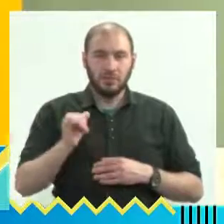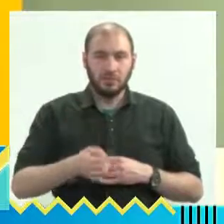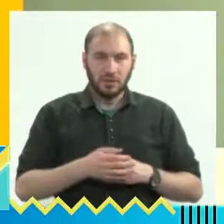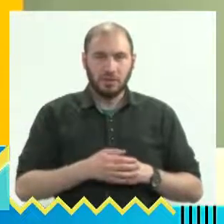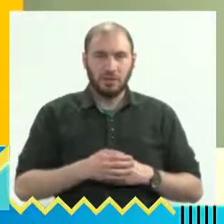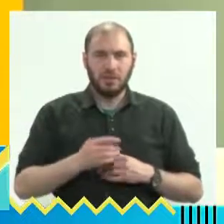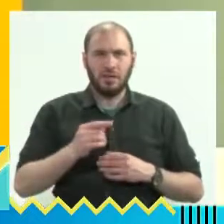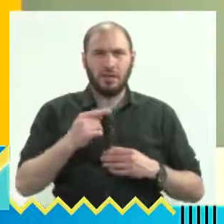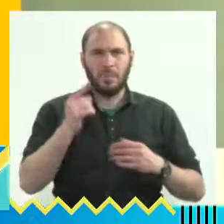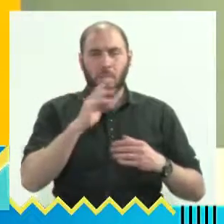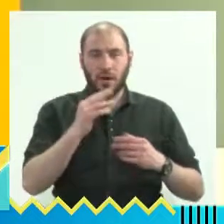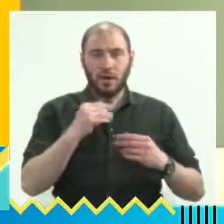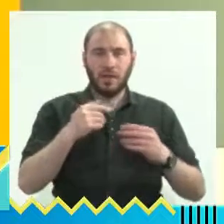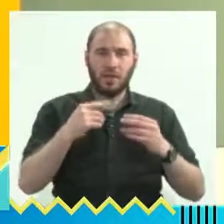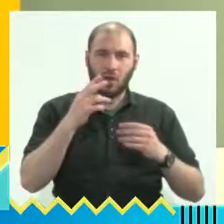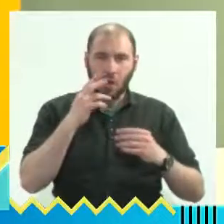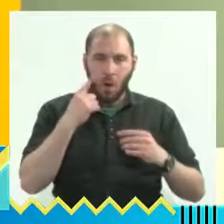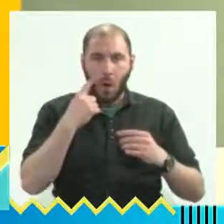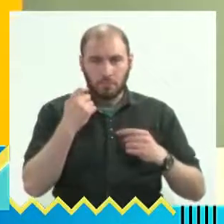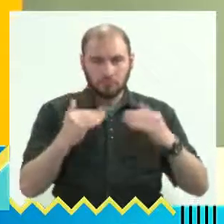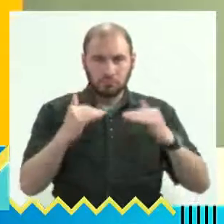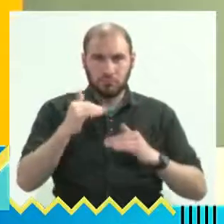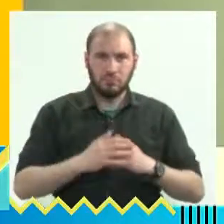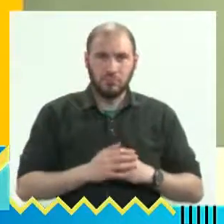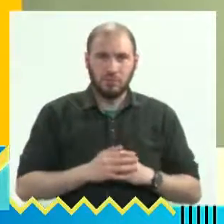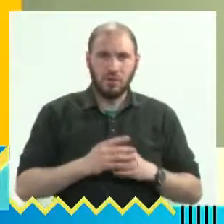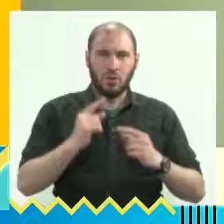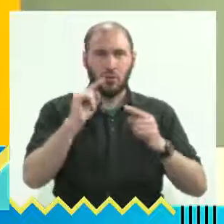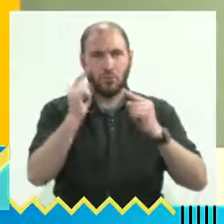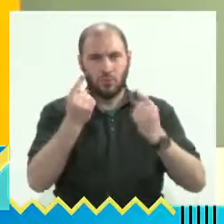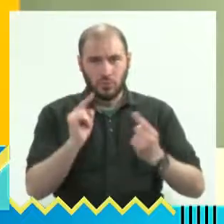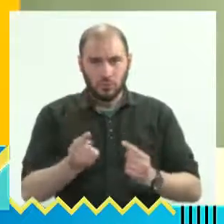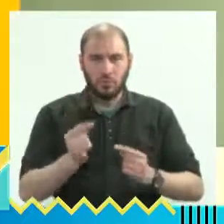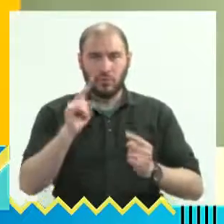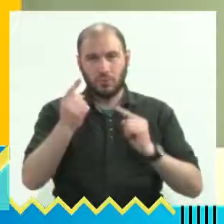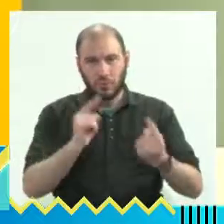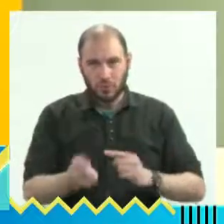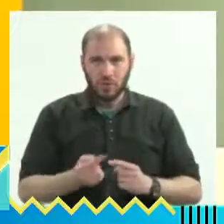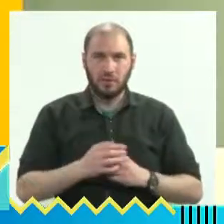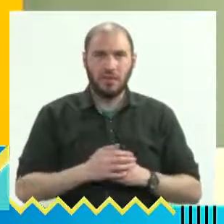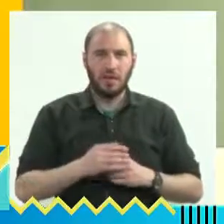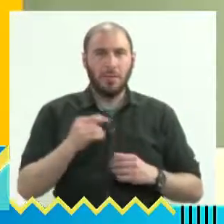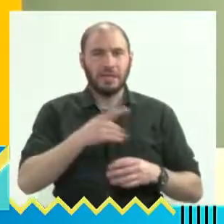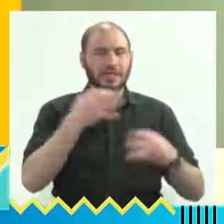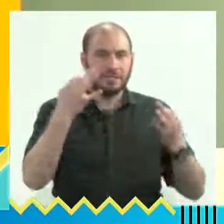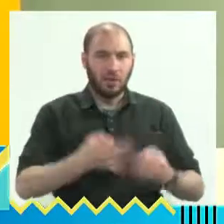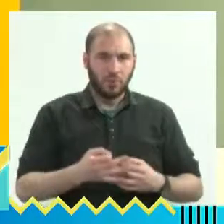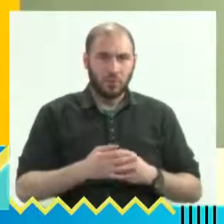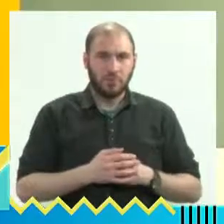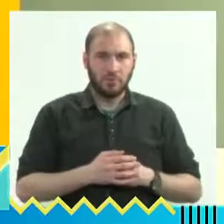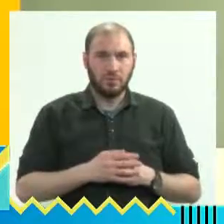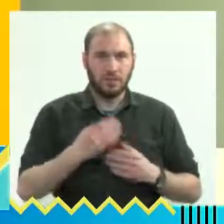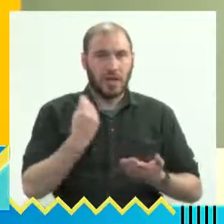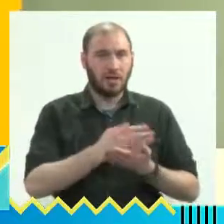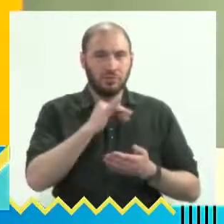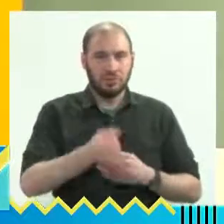los 5 primeros de un género y los 5 que siguen del otro. Es 1 y 1, 1 y 1, etc. Sí, para poder asegurar, ¿no?, el llegar al